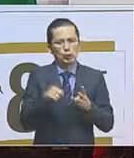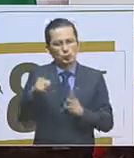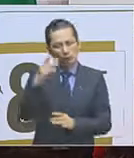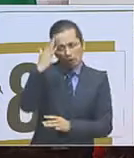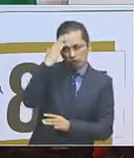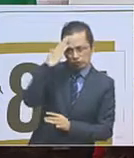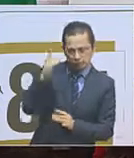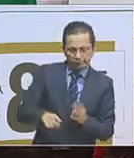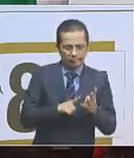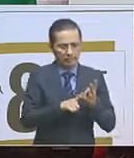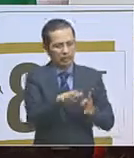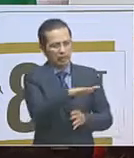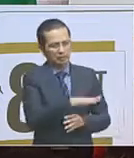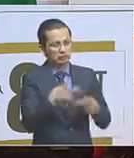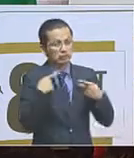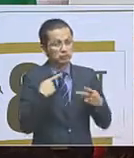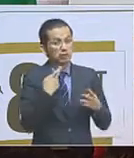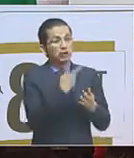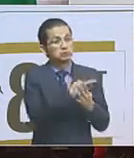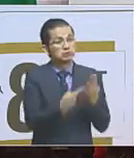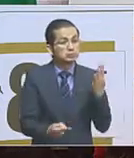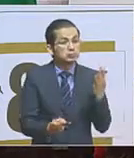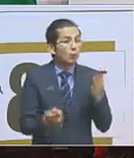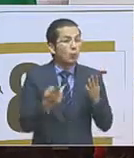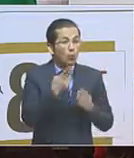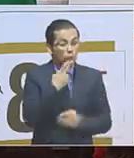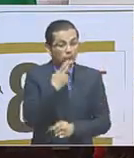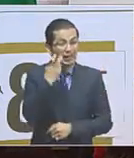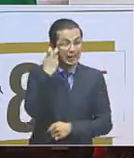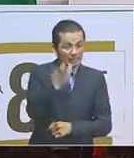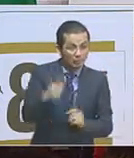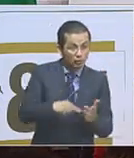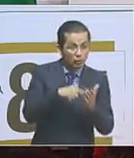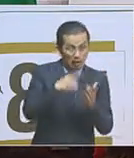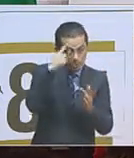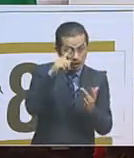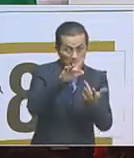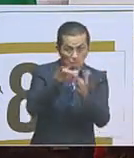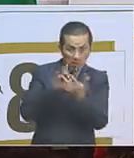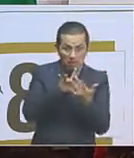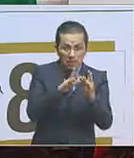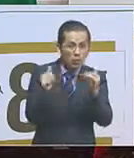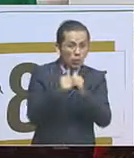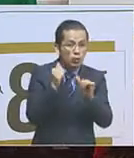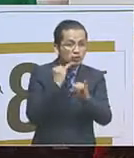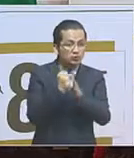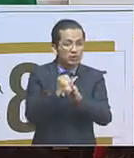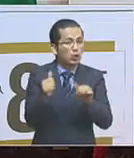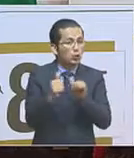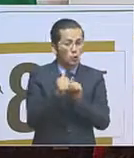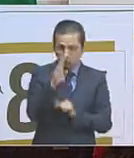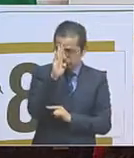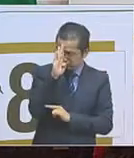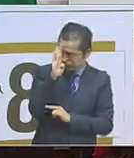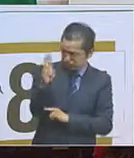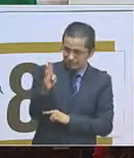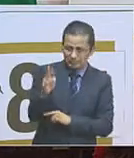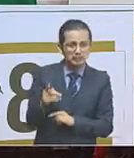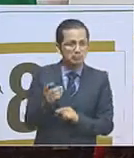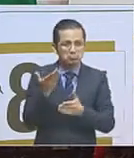esos espacios de la comunicación moderna mediante interacciones directas y en tiempo real